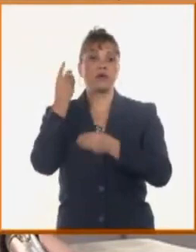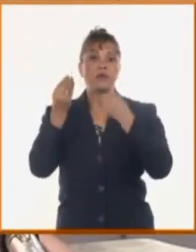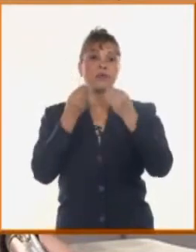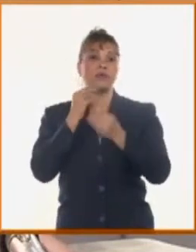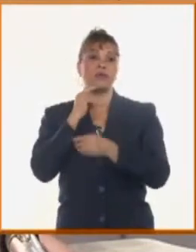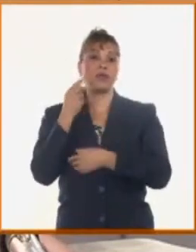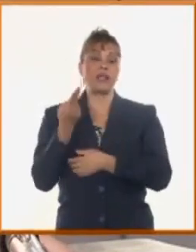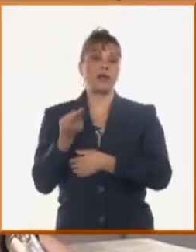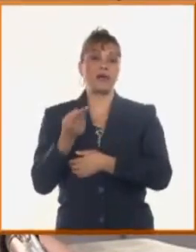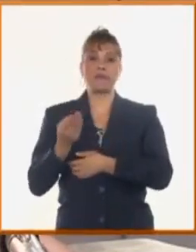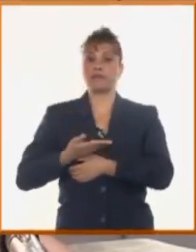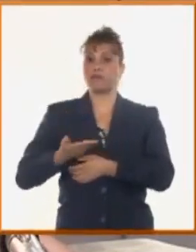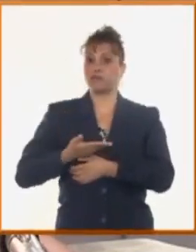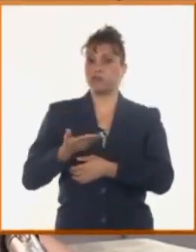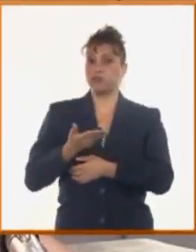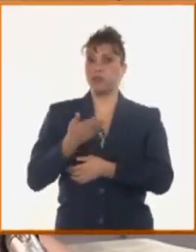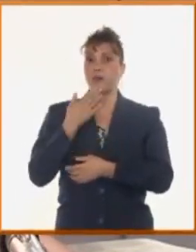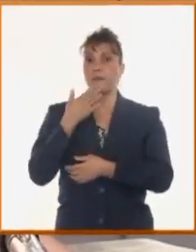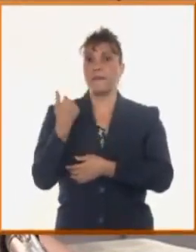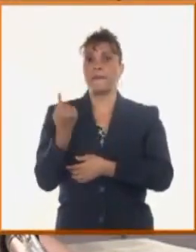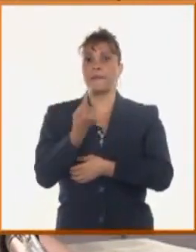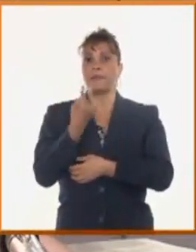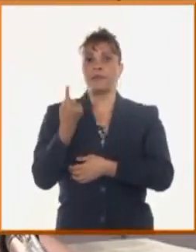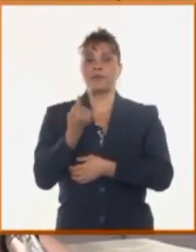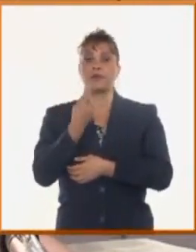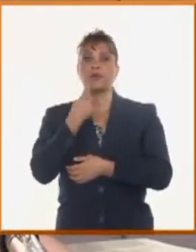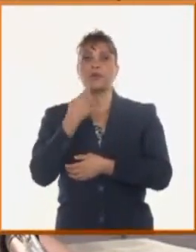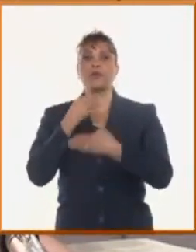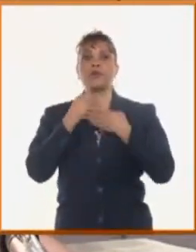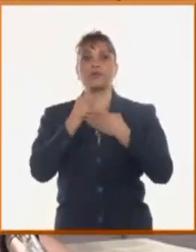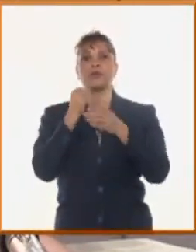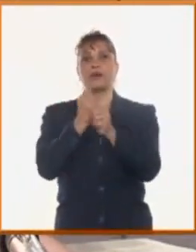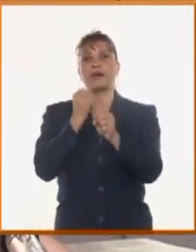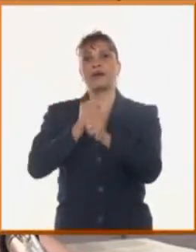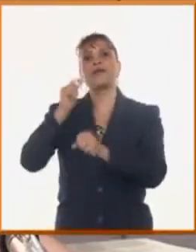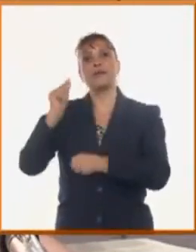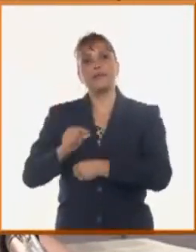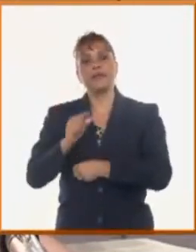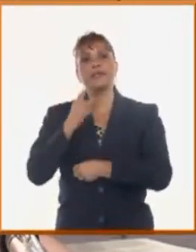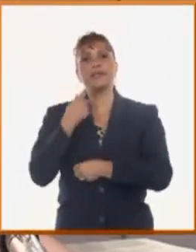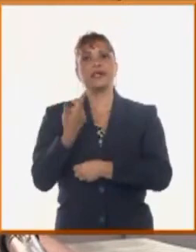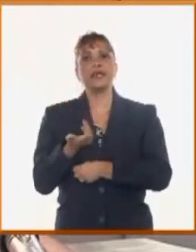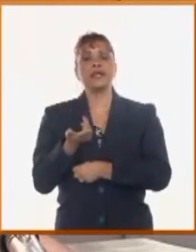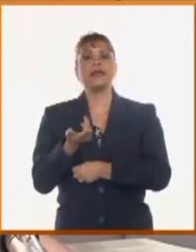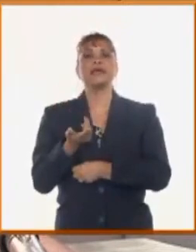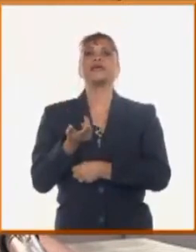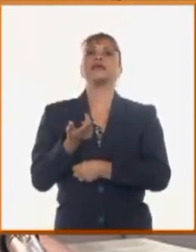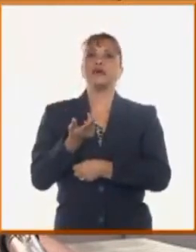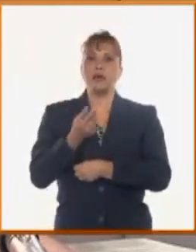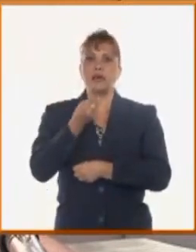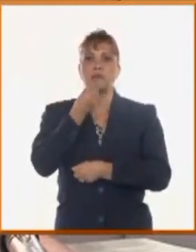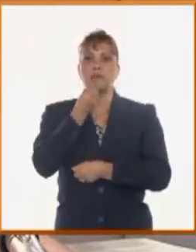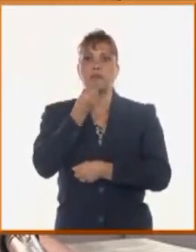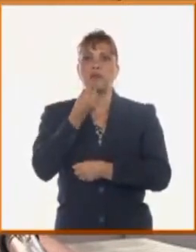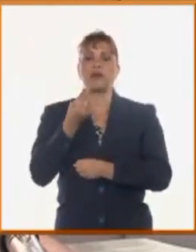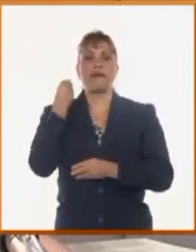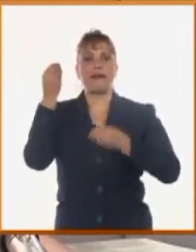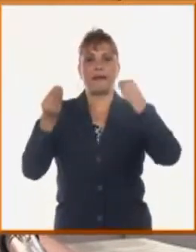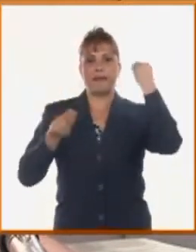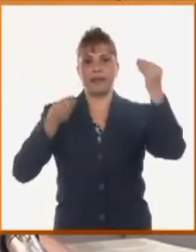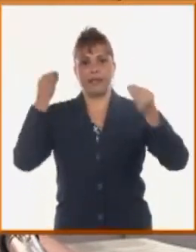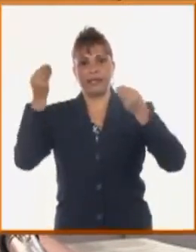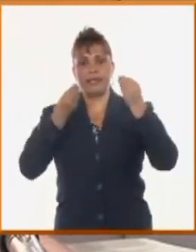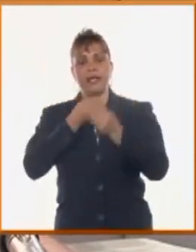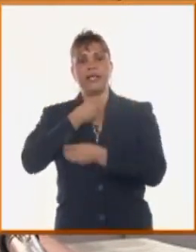y el mayor mérito de nuestros colaboradores en nuestra empresa ha estado en la posición de analizar,